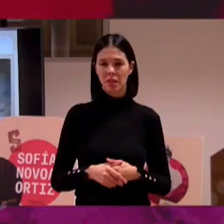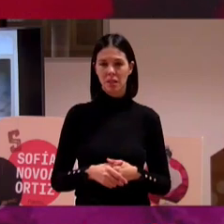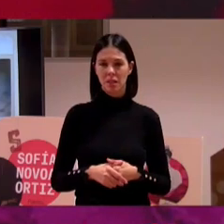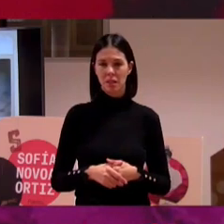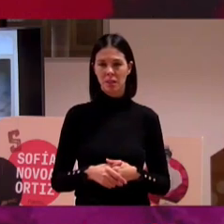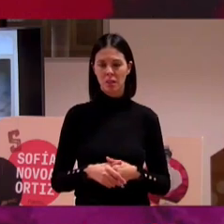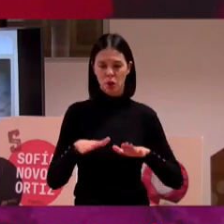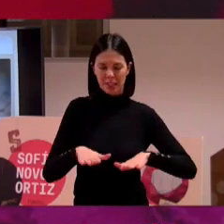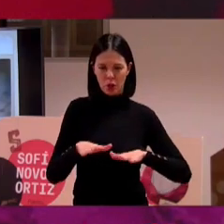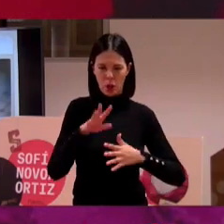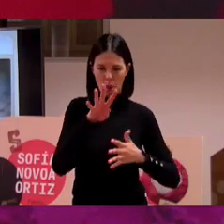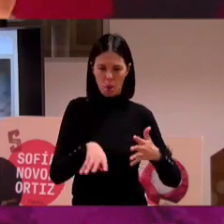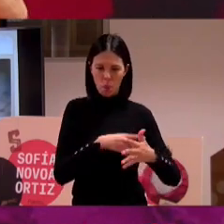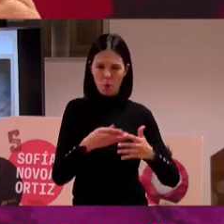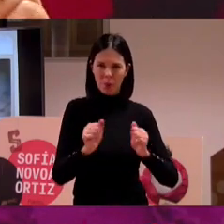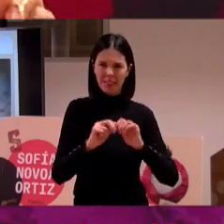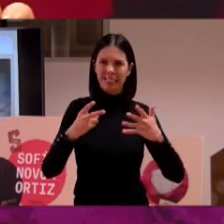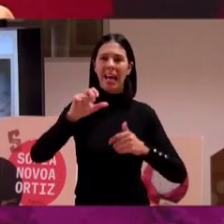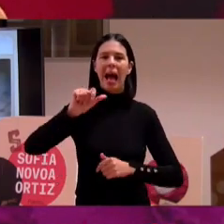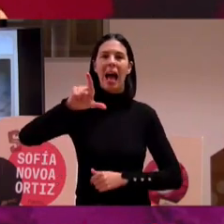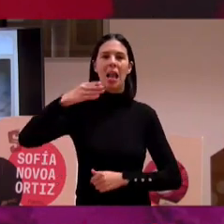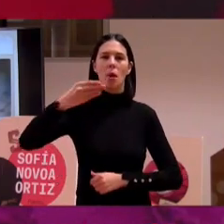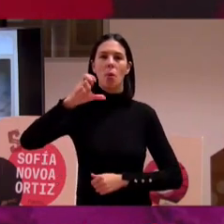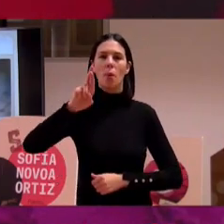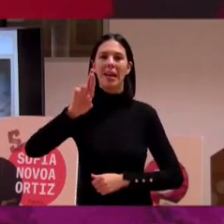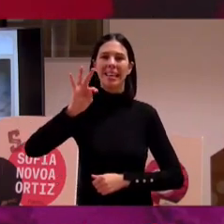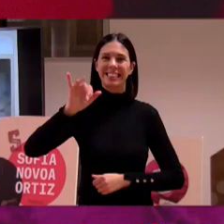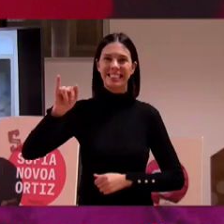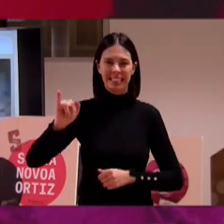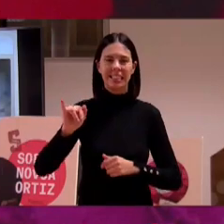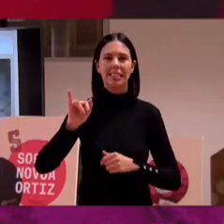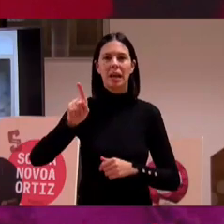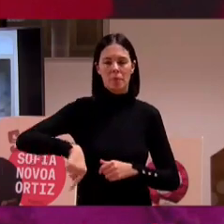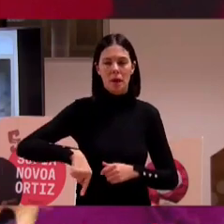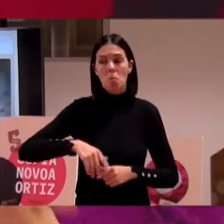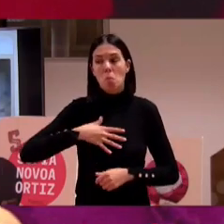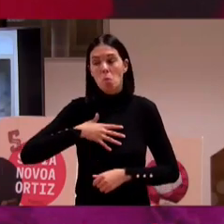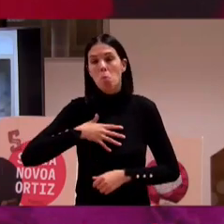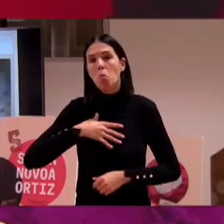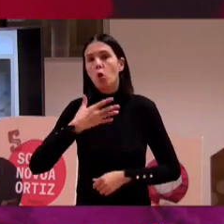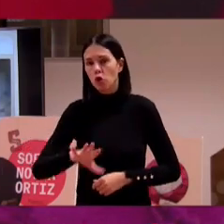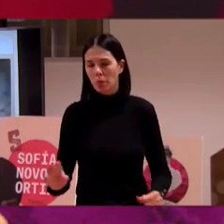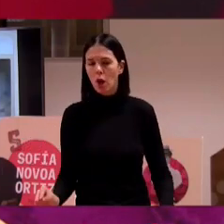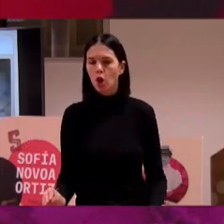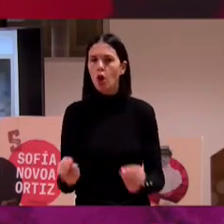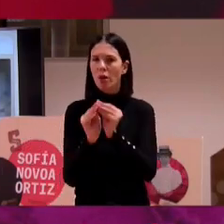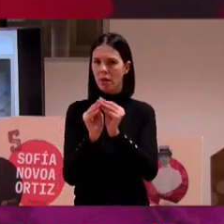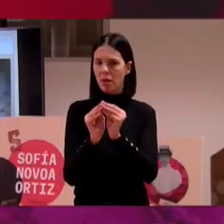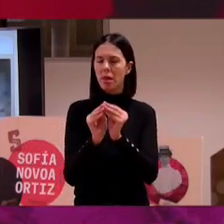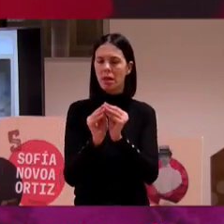con este outro poeta do 27, Alberti. Pois posiblemente, bueno, coincide en